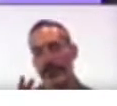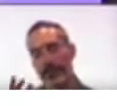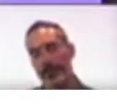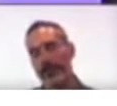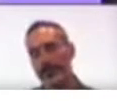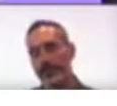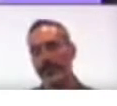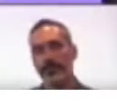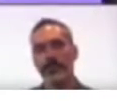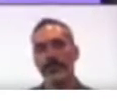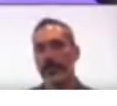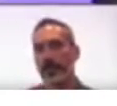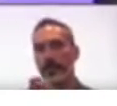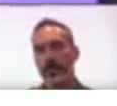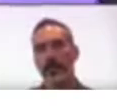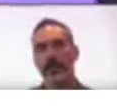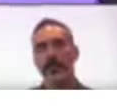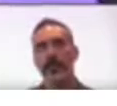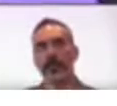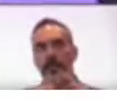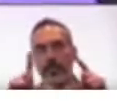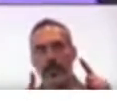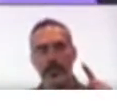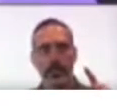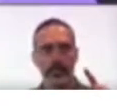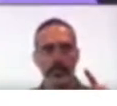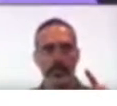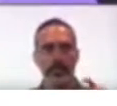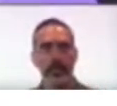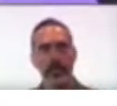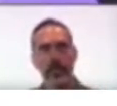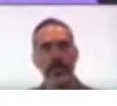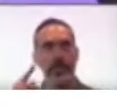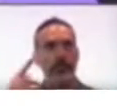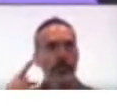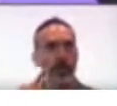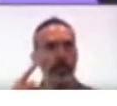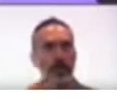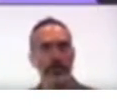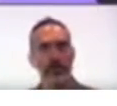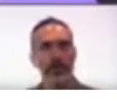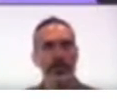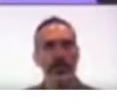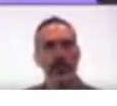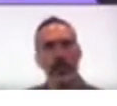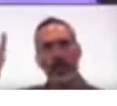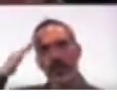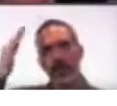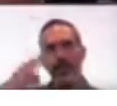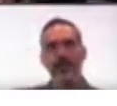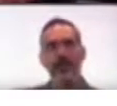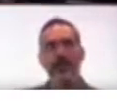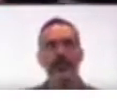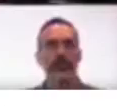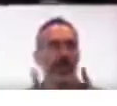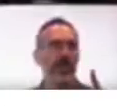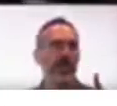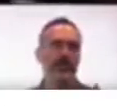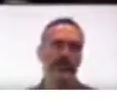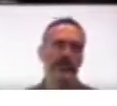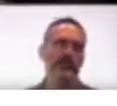convertir a México en el Puebla, en el municipio líder de nuestro país y de América Latina.